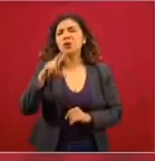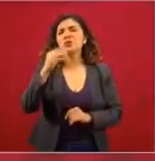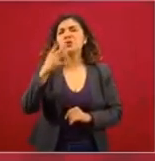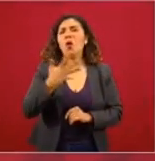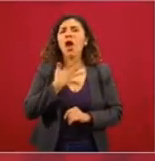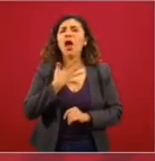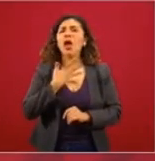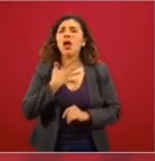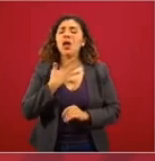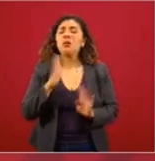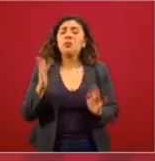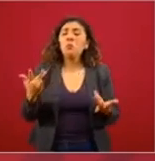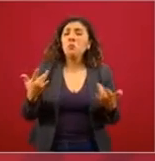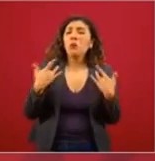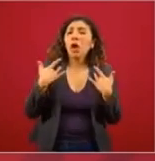impunidad